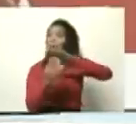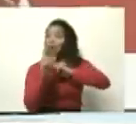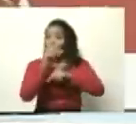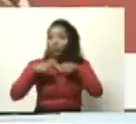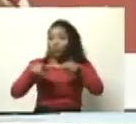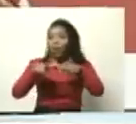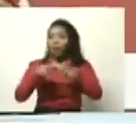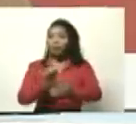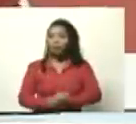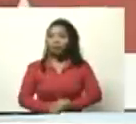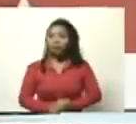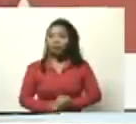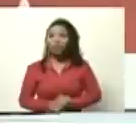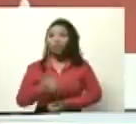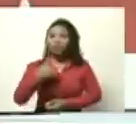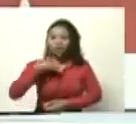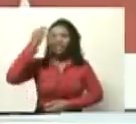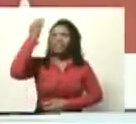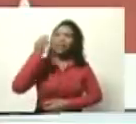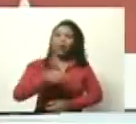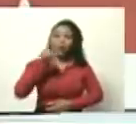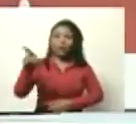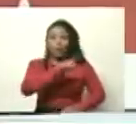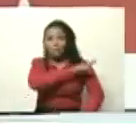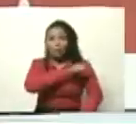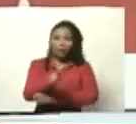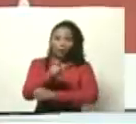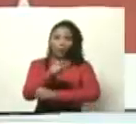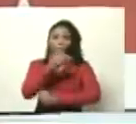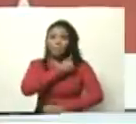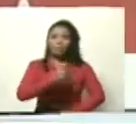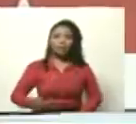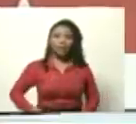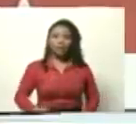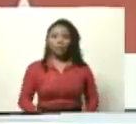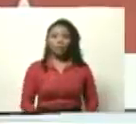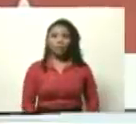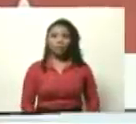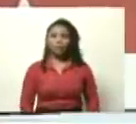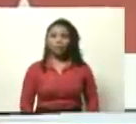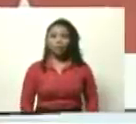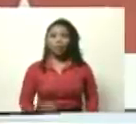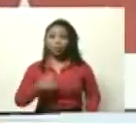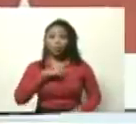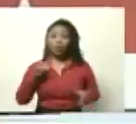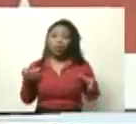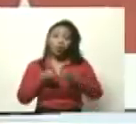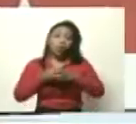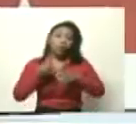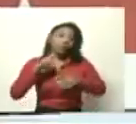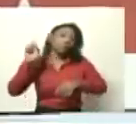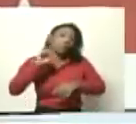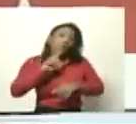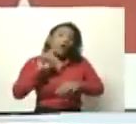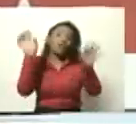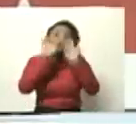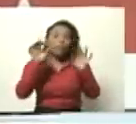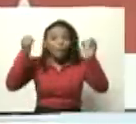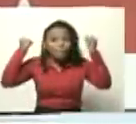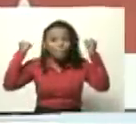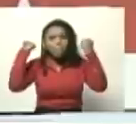espacio, estoy seguro, porque ese es el mandato del presidente, lo reuniríamos. No es de manera